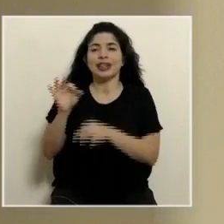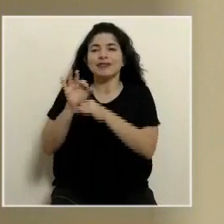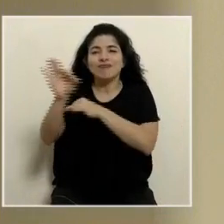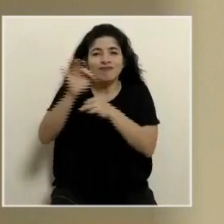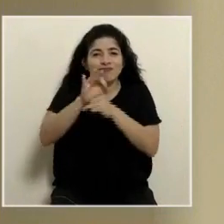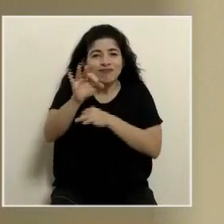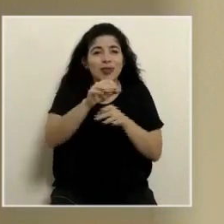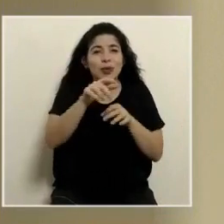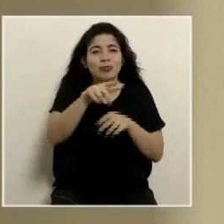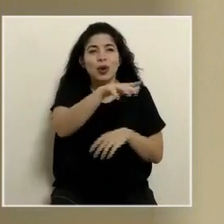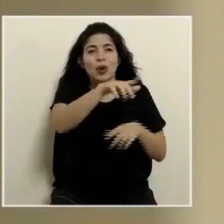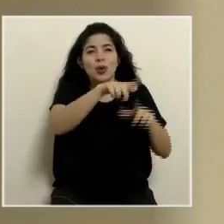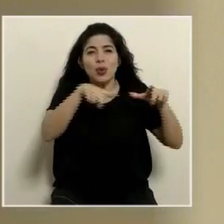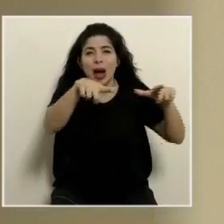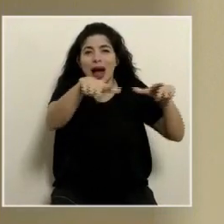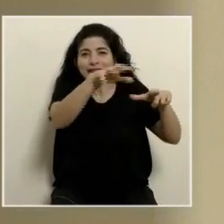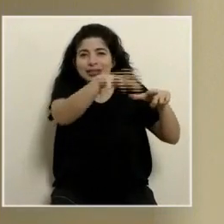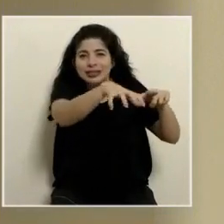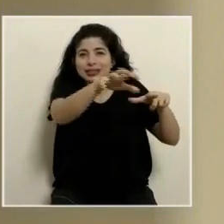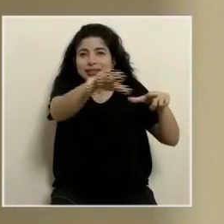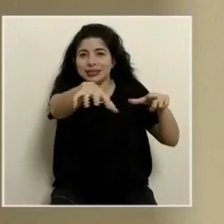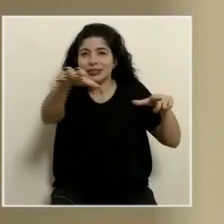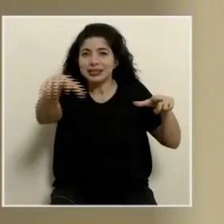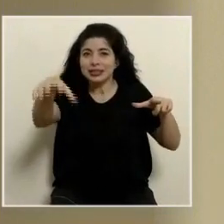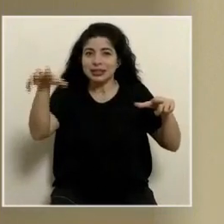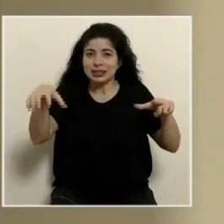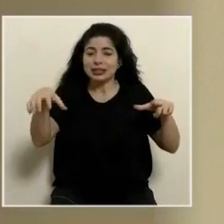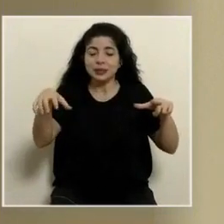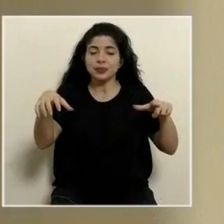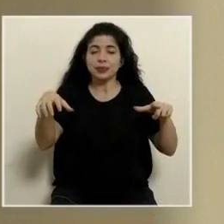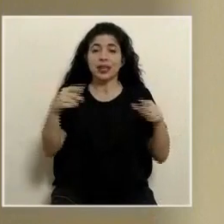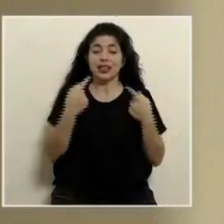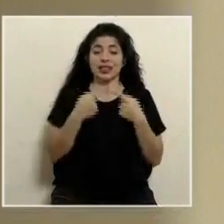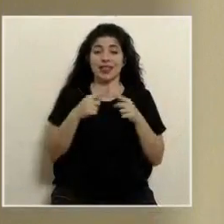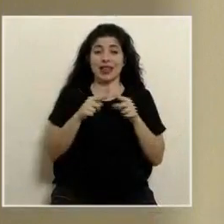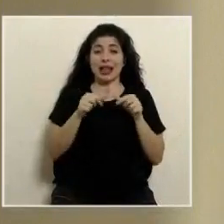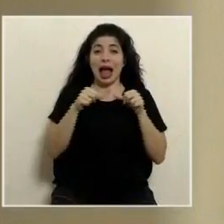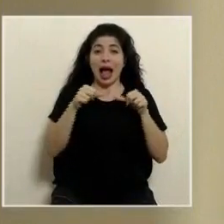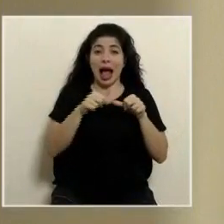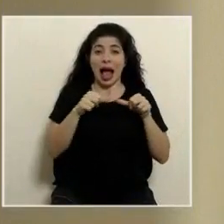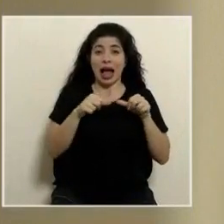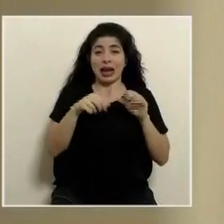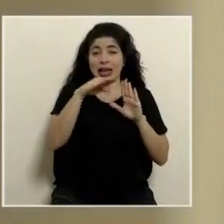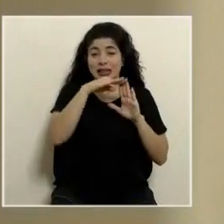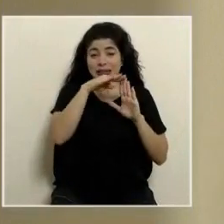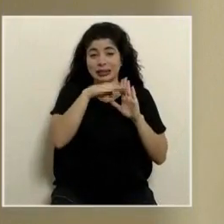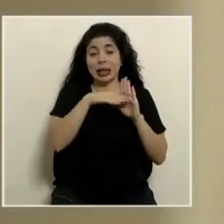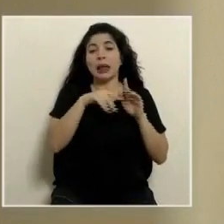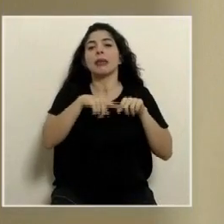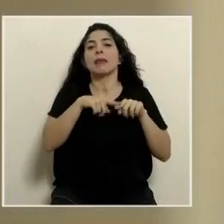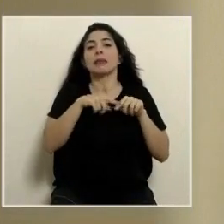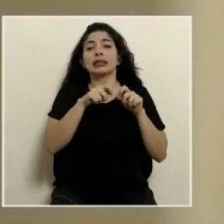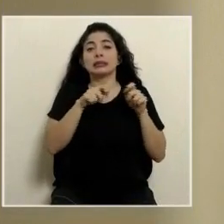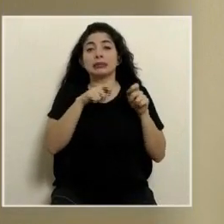regional y lo local, se estaría ampliando en varias de las áreas, dependiendo de la especificidad de cada